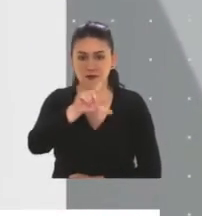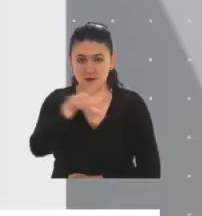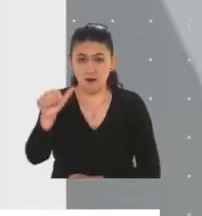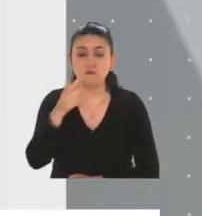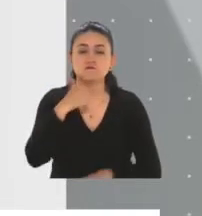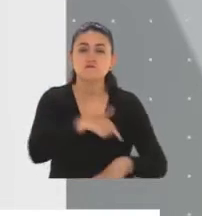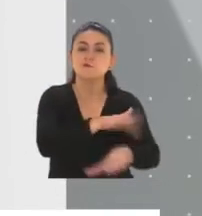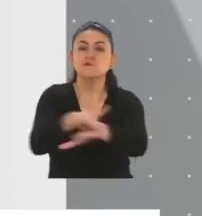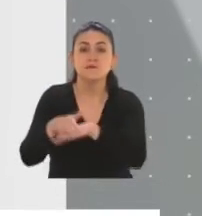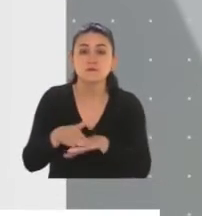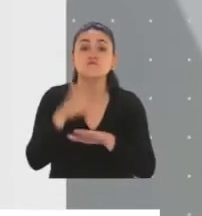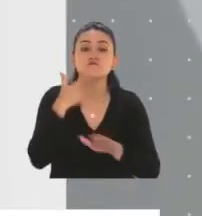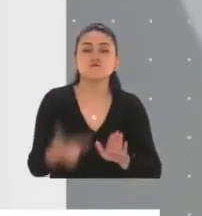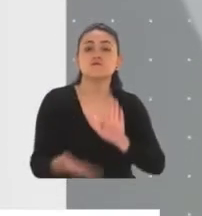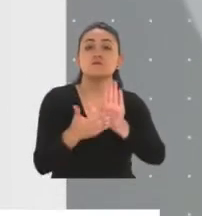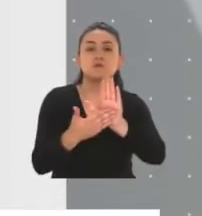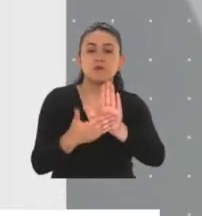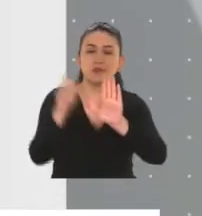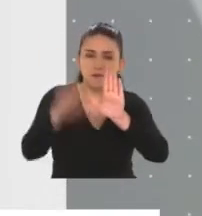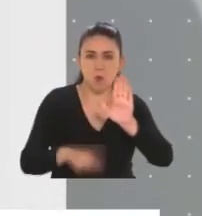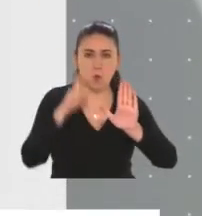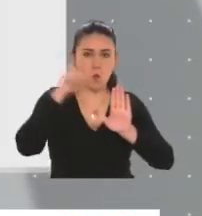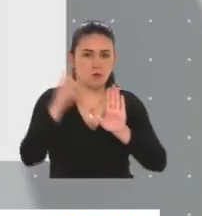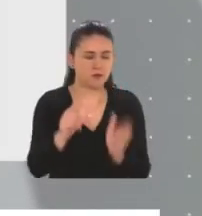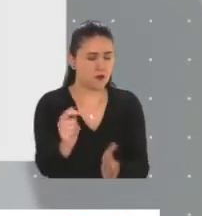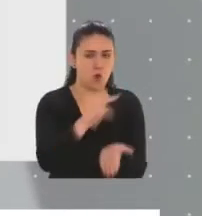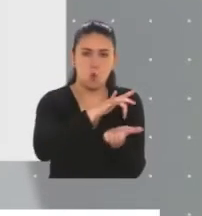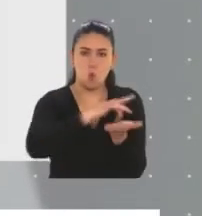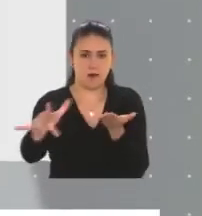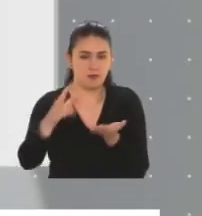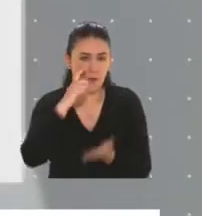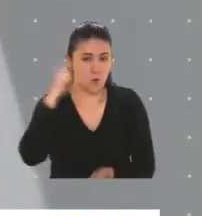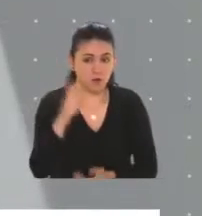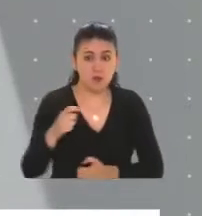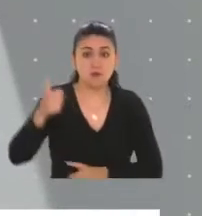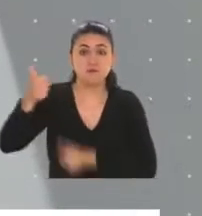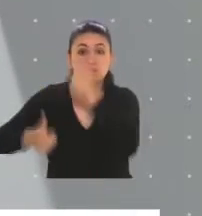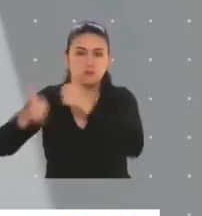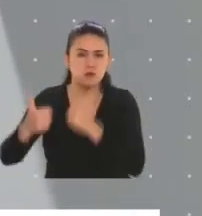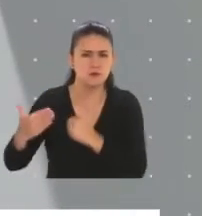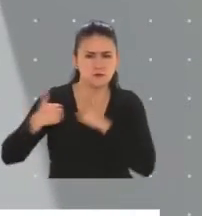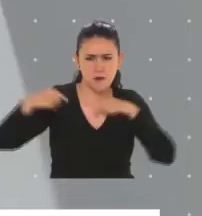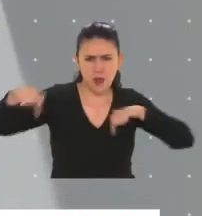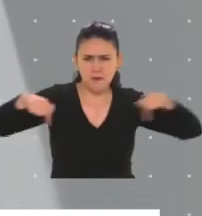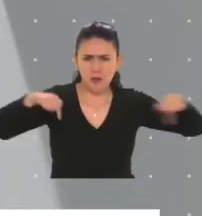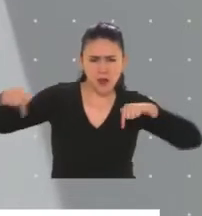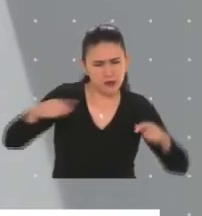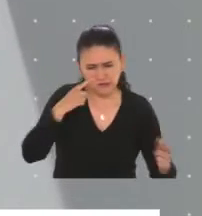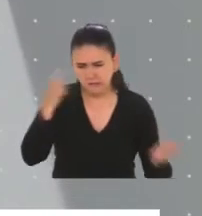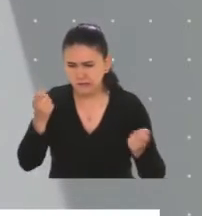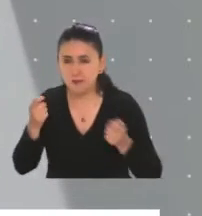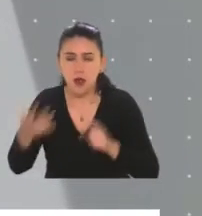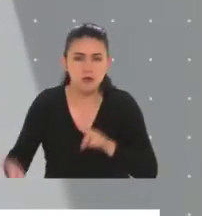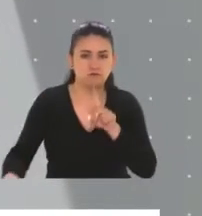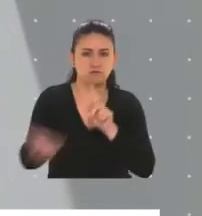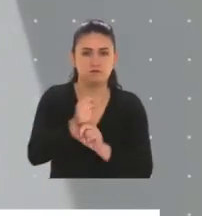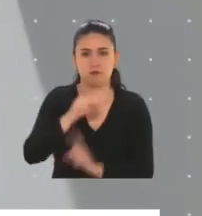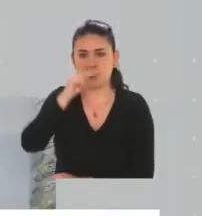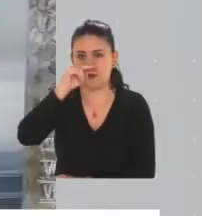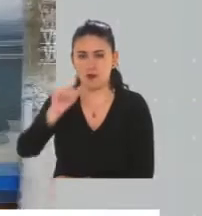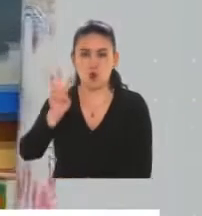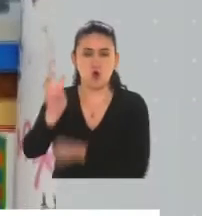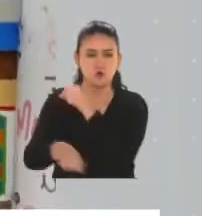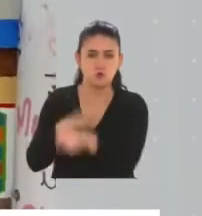orden el mecanismo de búsqueda urgente y por eso las autoridades realizan operativos para dar con el paradero de Lorena.